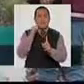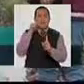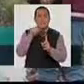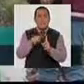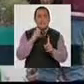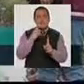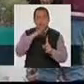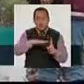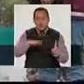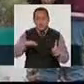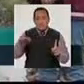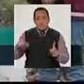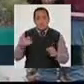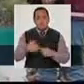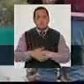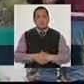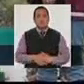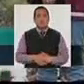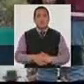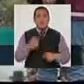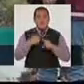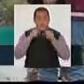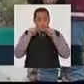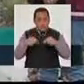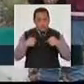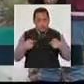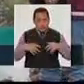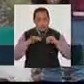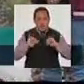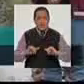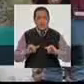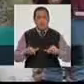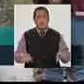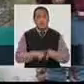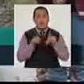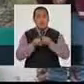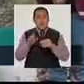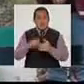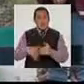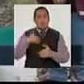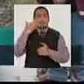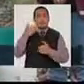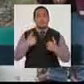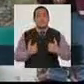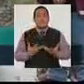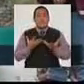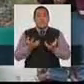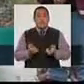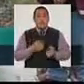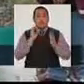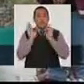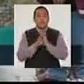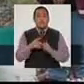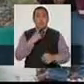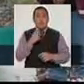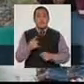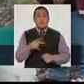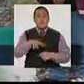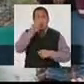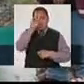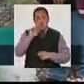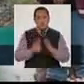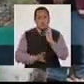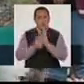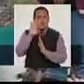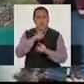primera infancia, nuestros niños. Por eso estamos acá. Al final de cuentas, si queremos un país con progreso